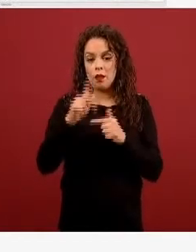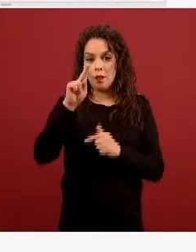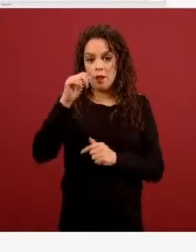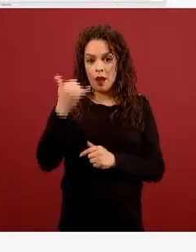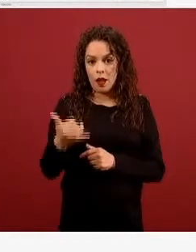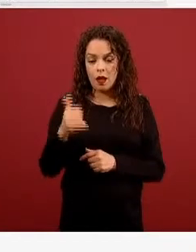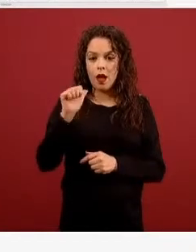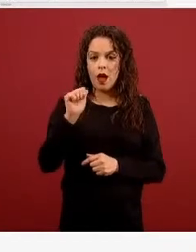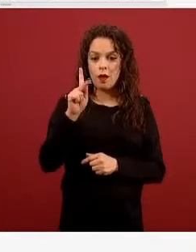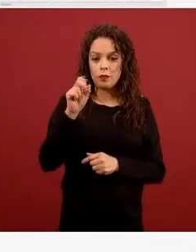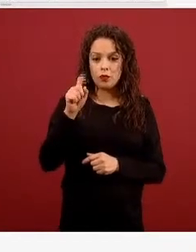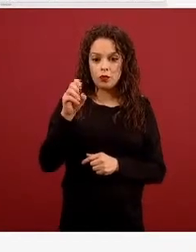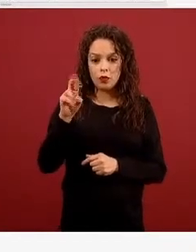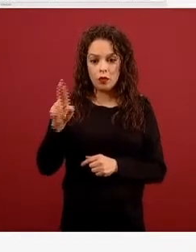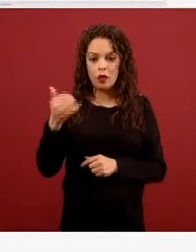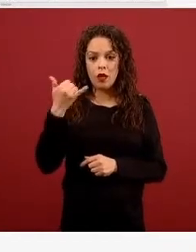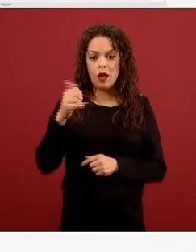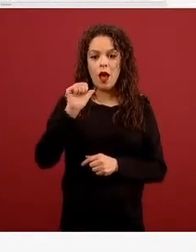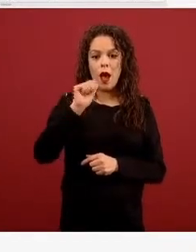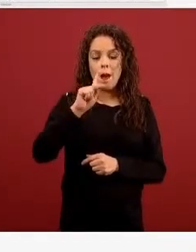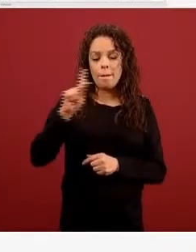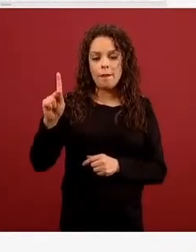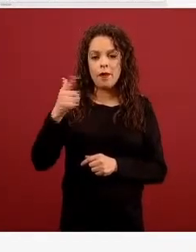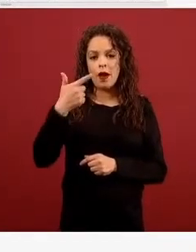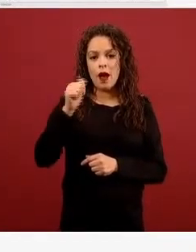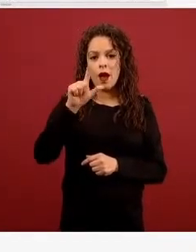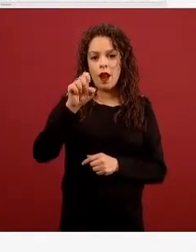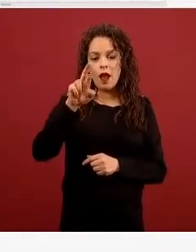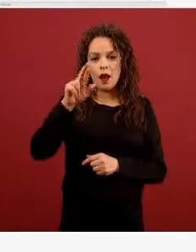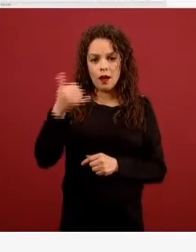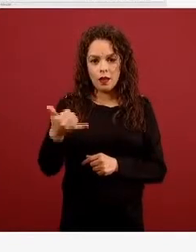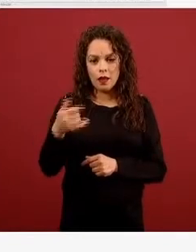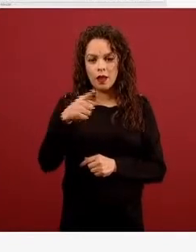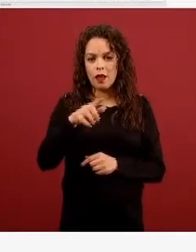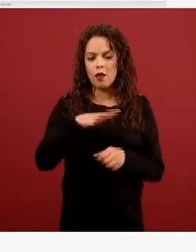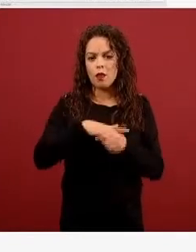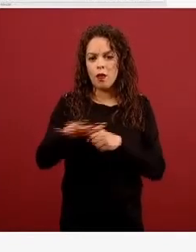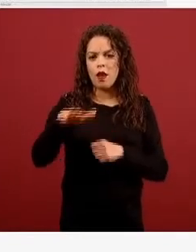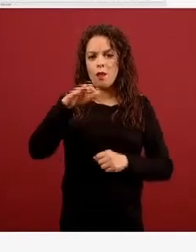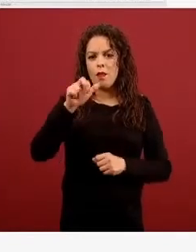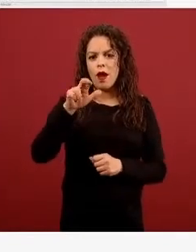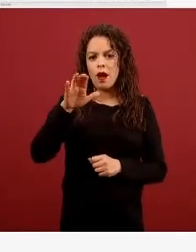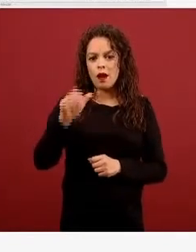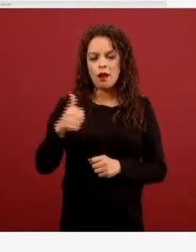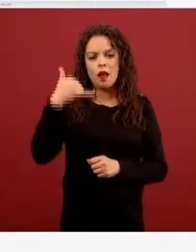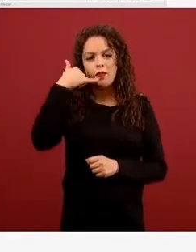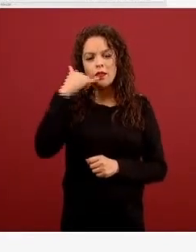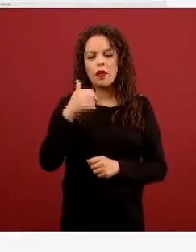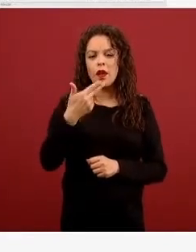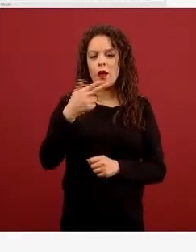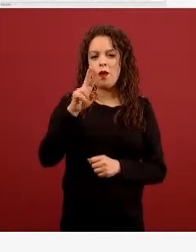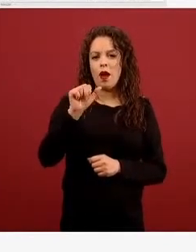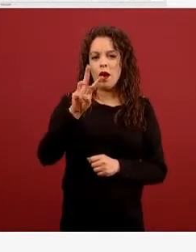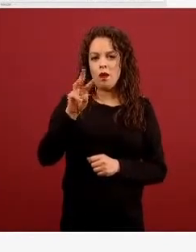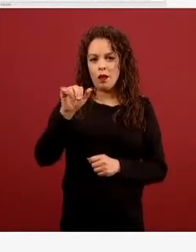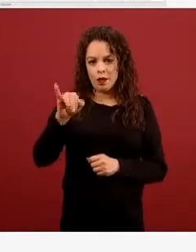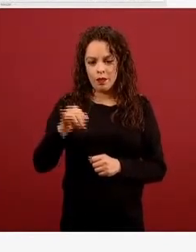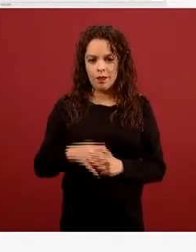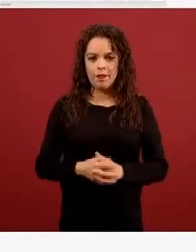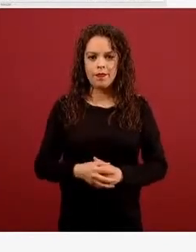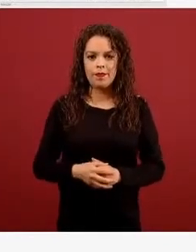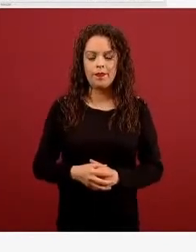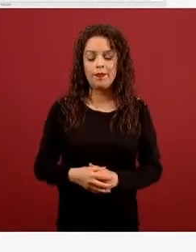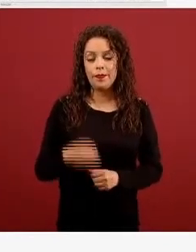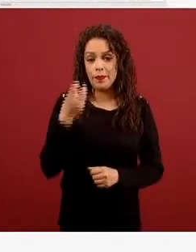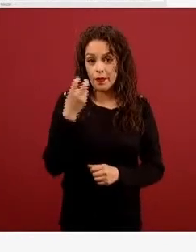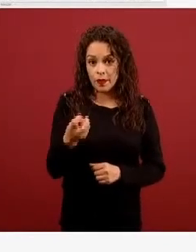Store y la App Gallery de la marca de Huawei. Y entonces con eso cubrimos,